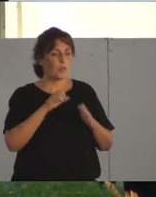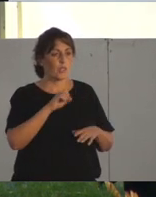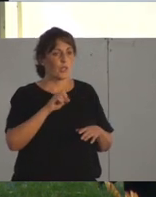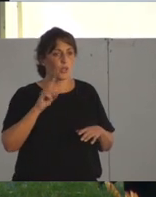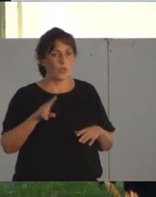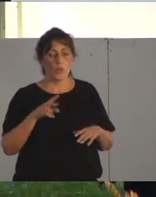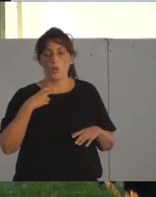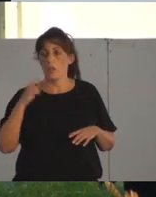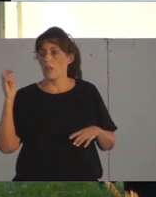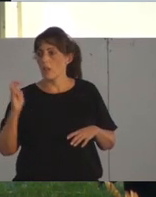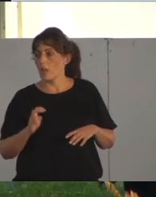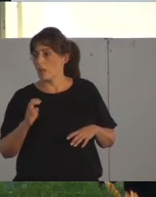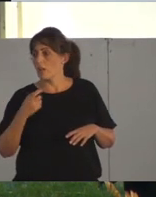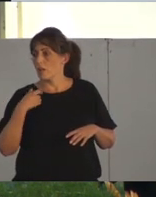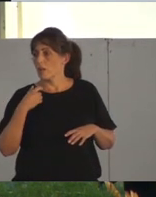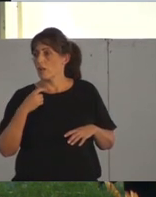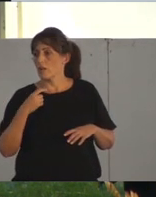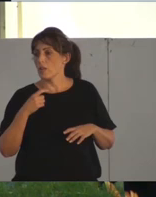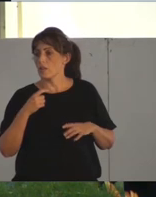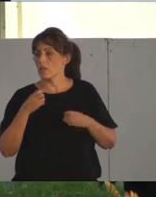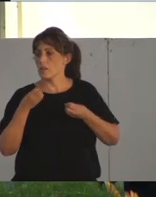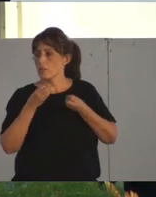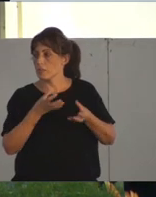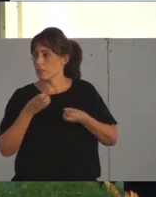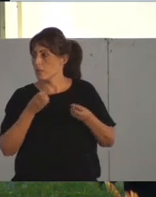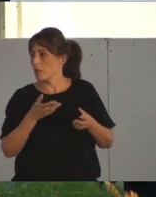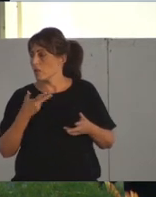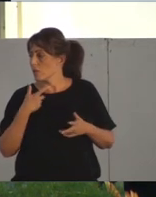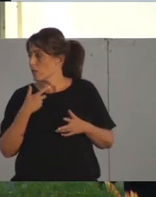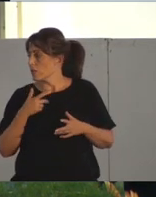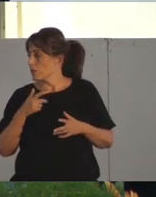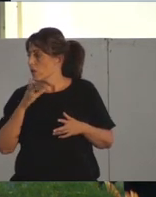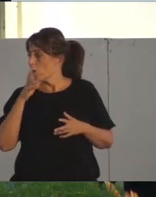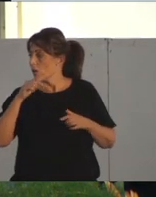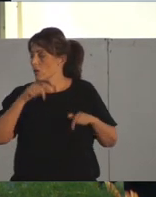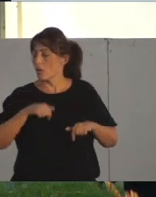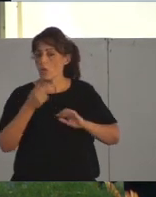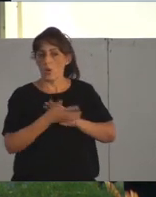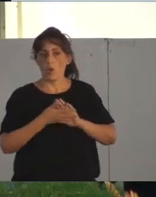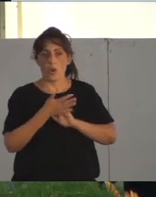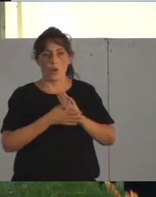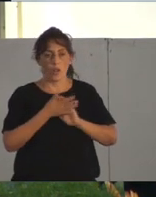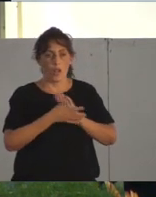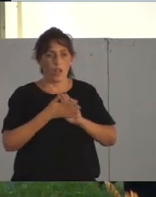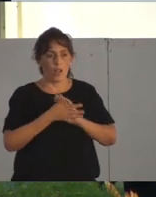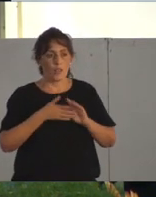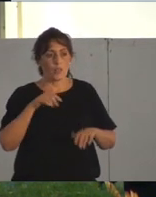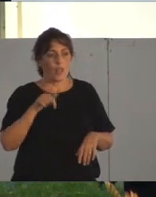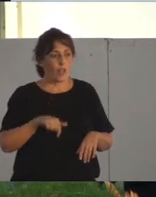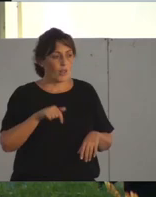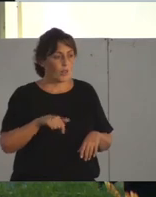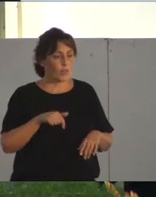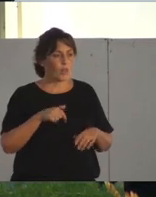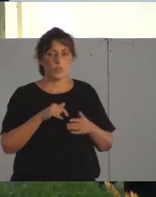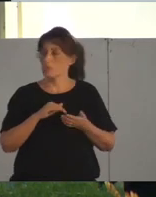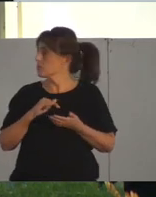y miembro del equipo de implantación de los texturizados en las entidades Aspase. y hoy nos va a hablar sobre implantación de los texturizados en las